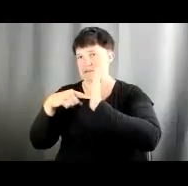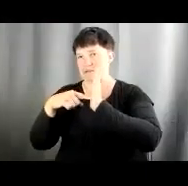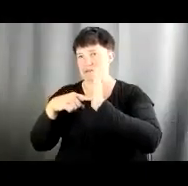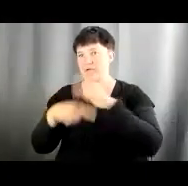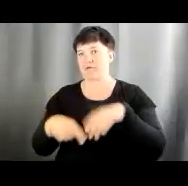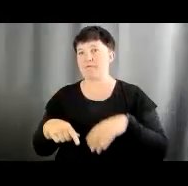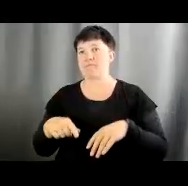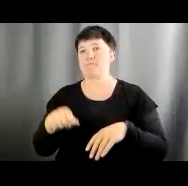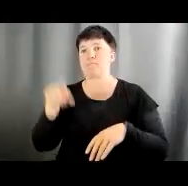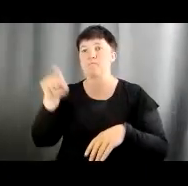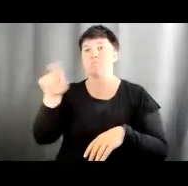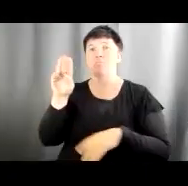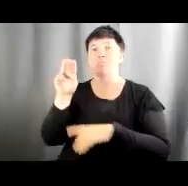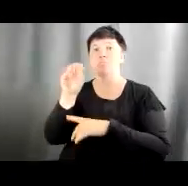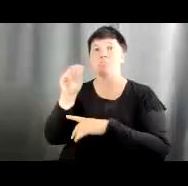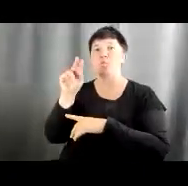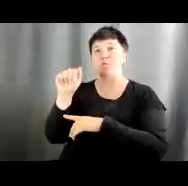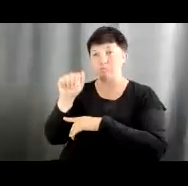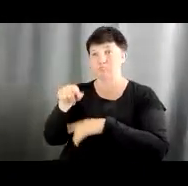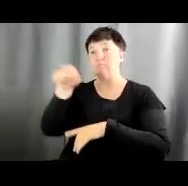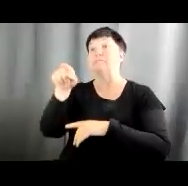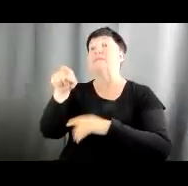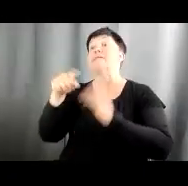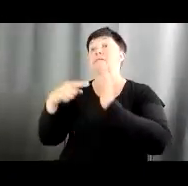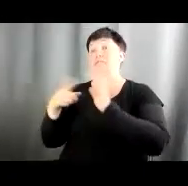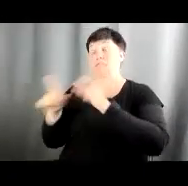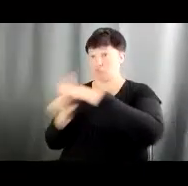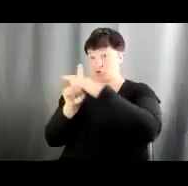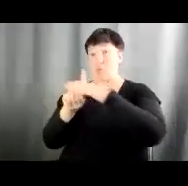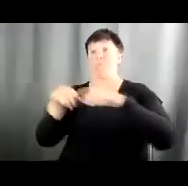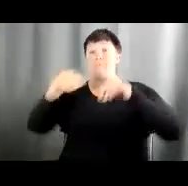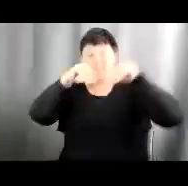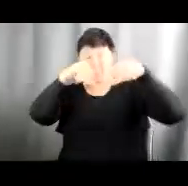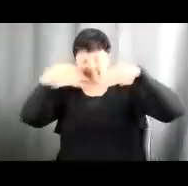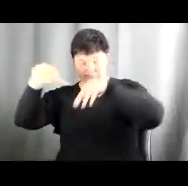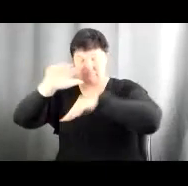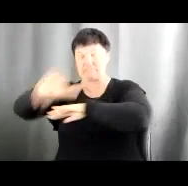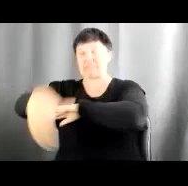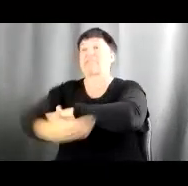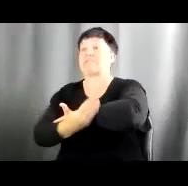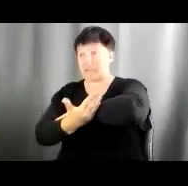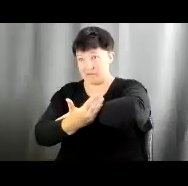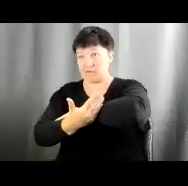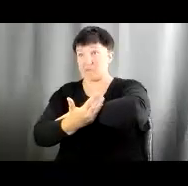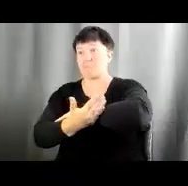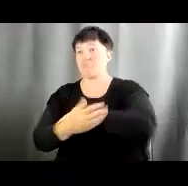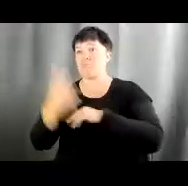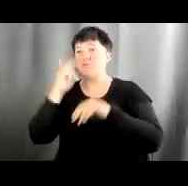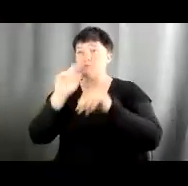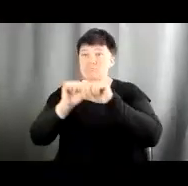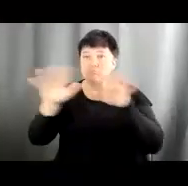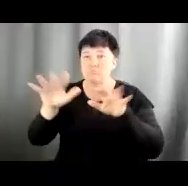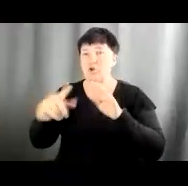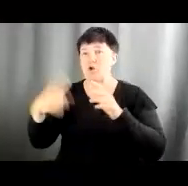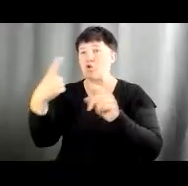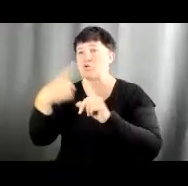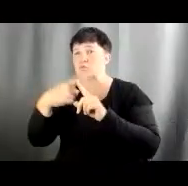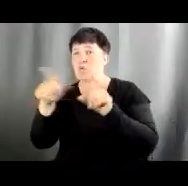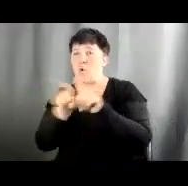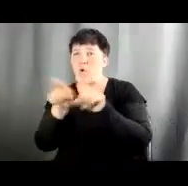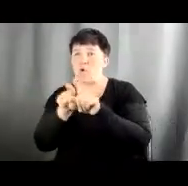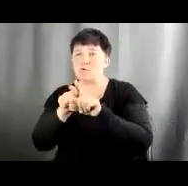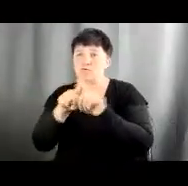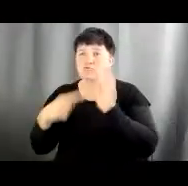Secheo. Ellas aparecen y entonces la luz nocturna, la luminosidad, está allí. Y luego